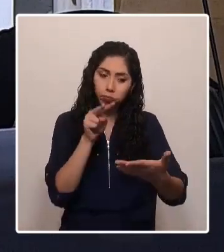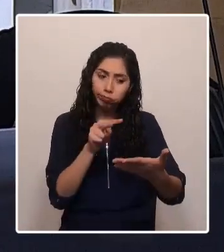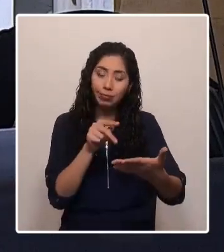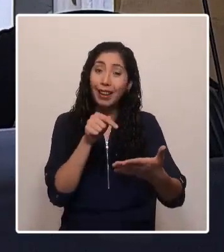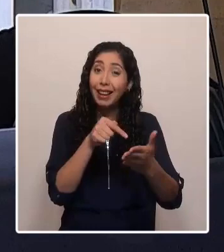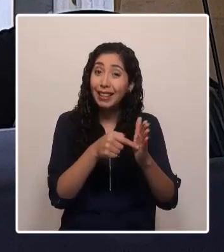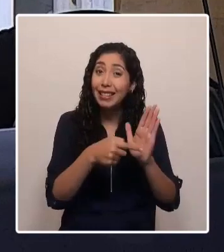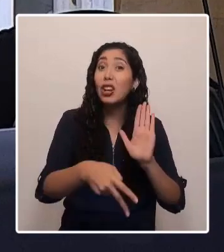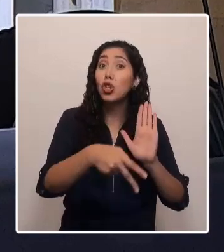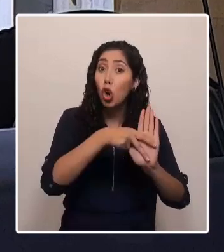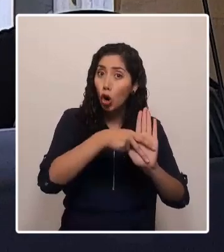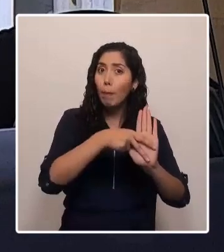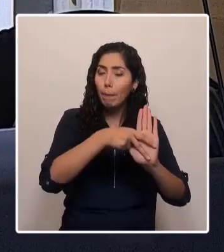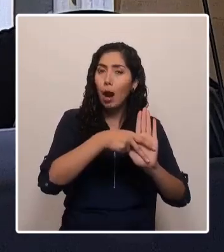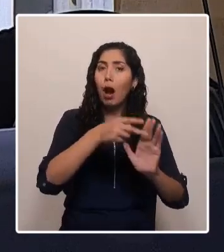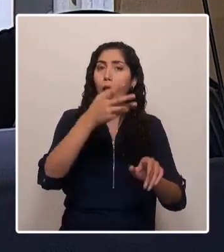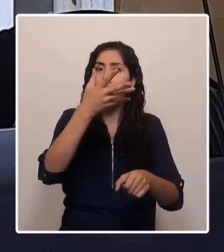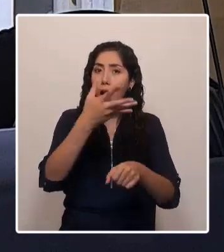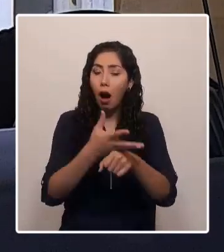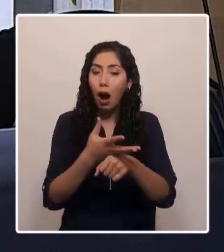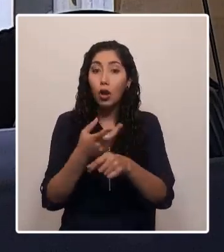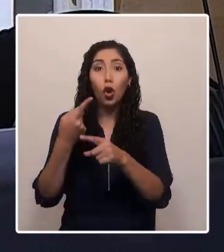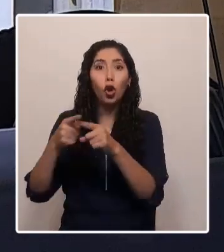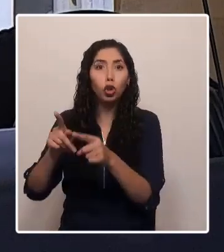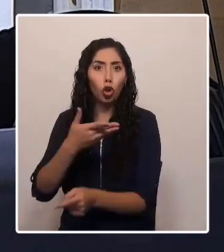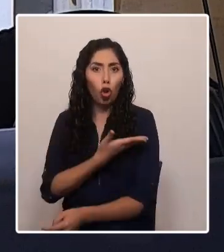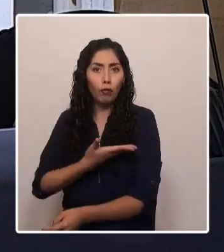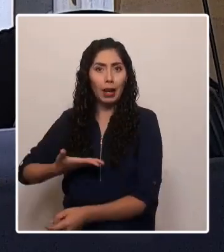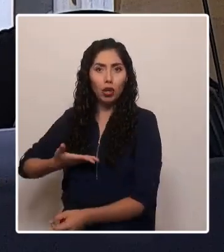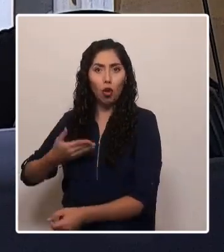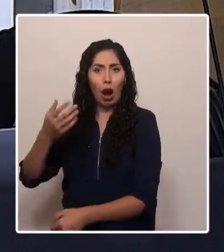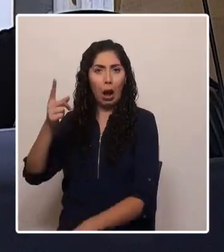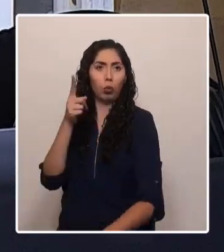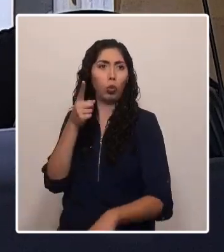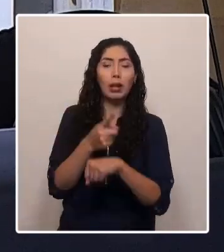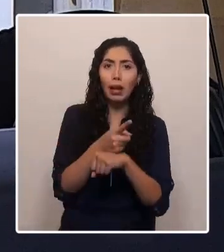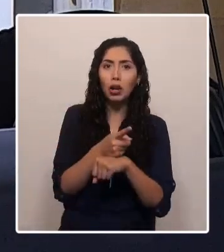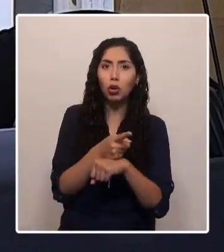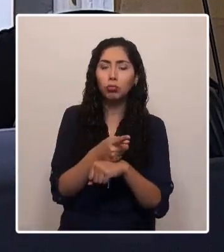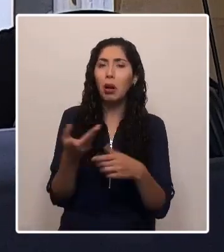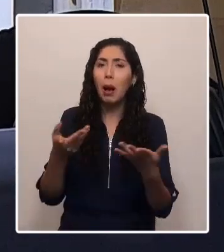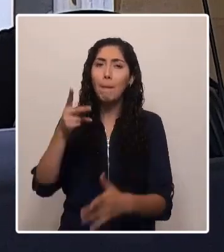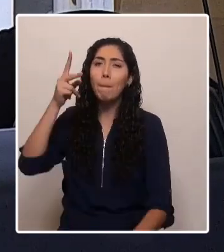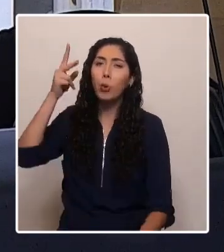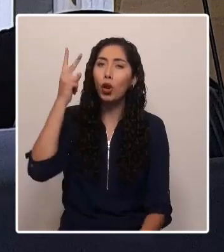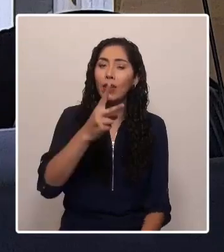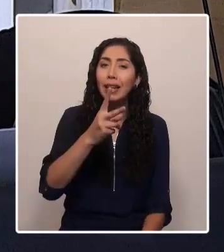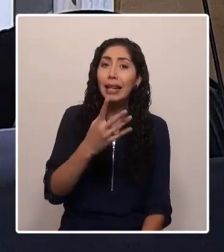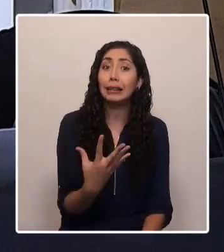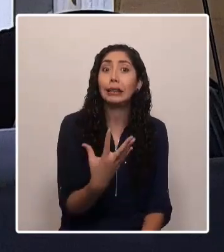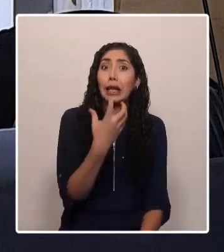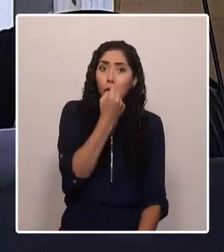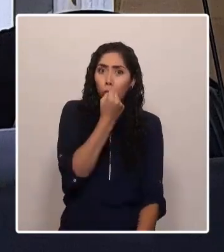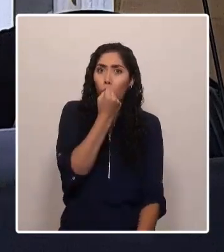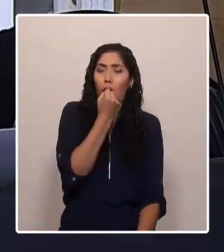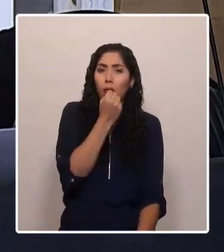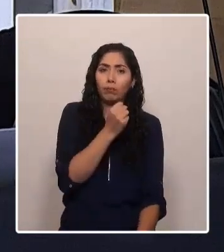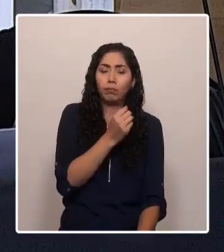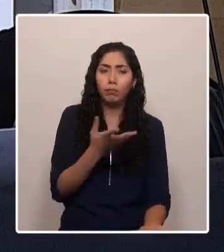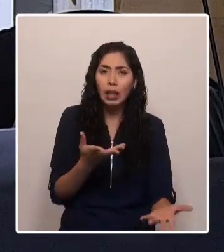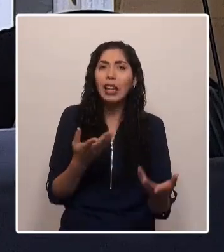las que han sido invocadas por determinados gobiernos autoritarios para prohibir, censurar o limitar severamente redes